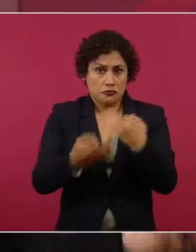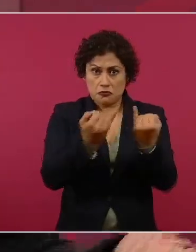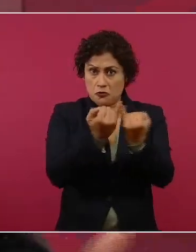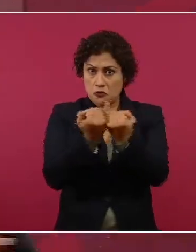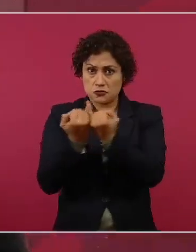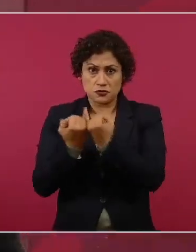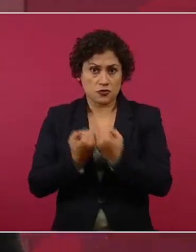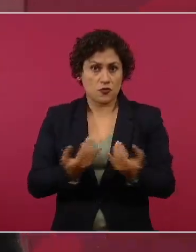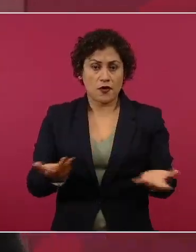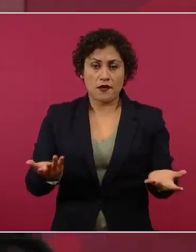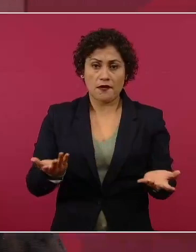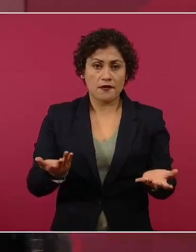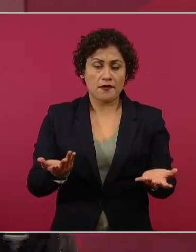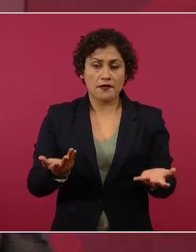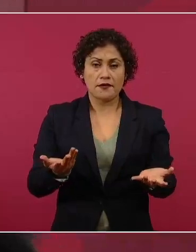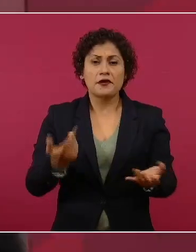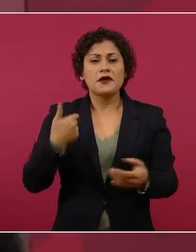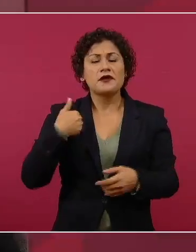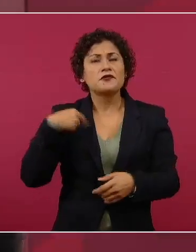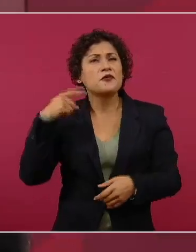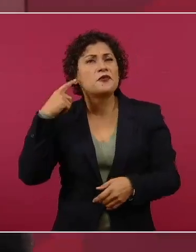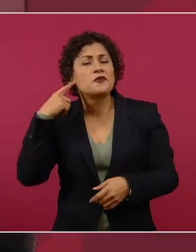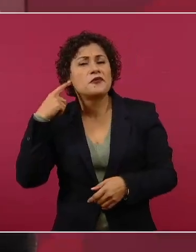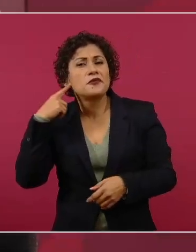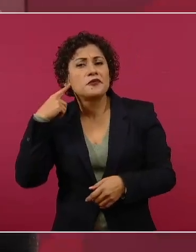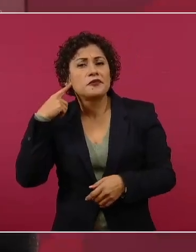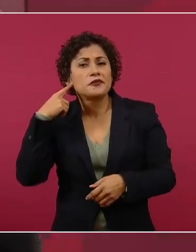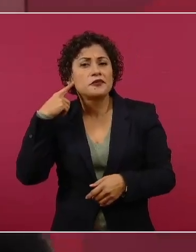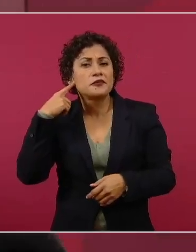Escuchaba yo que decían los